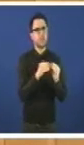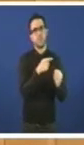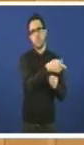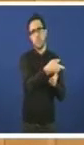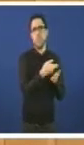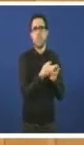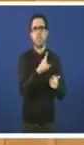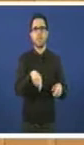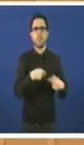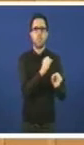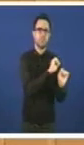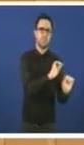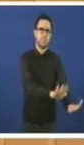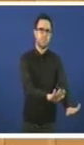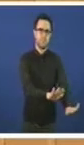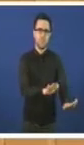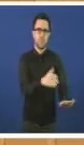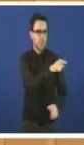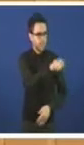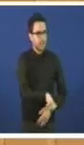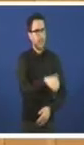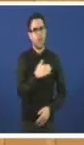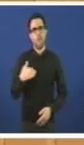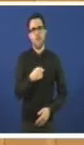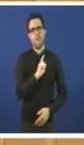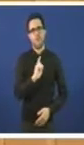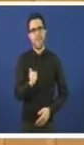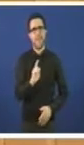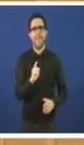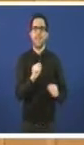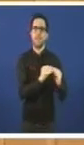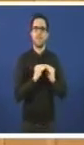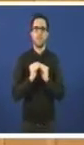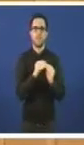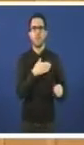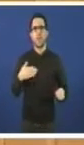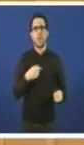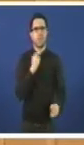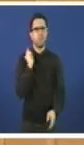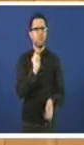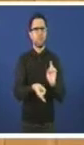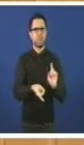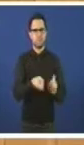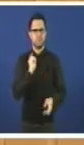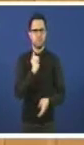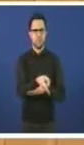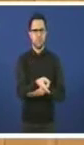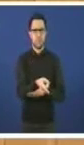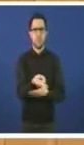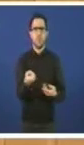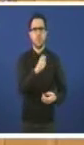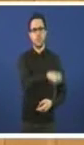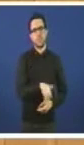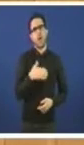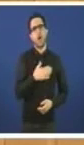señor lobeira usted en un claro consenso usted lo que quiere es imposición usted no vive cómodo sin uned la oposición